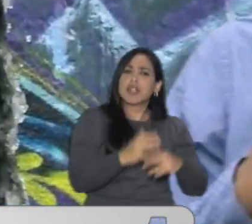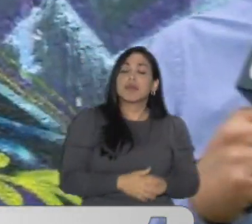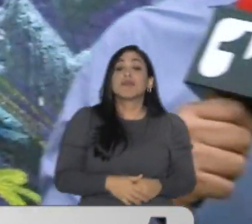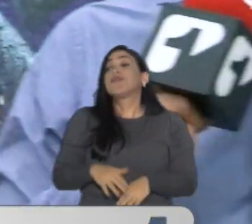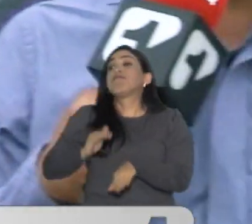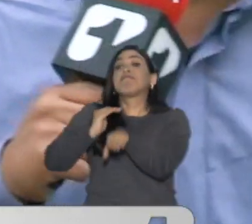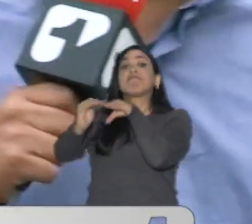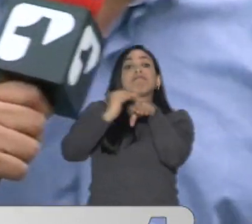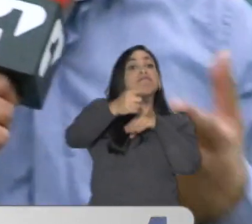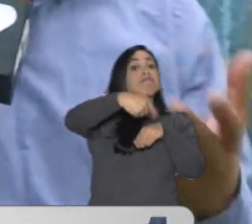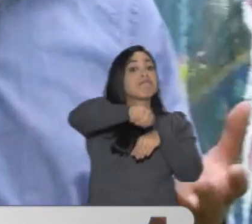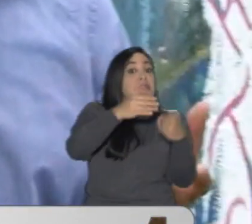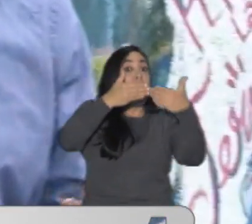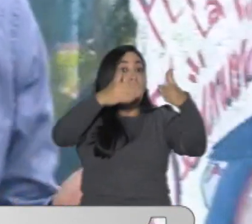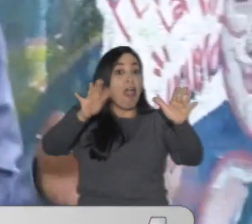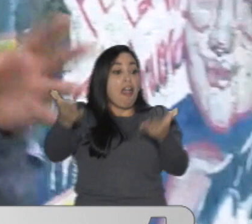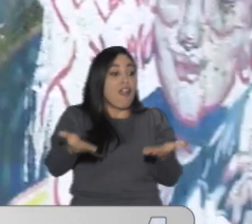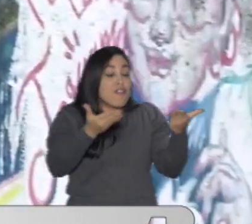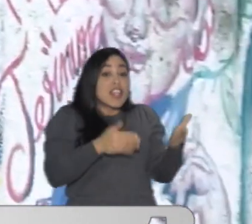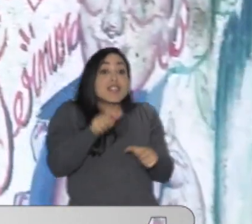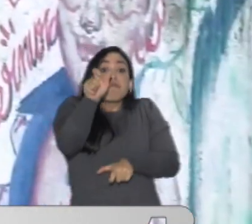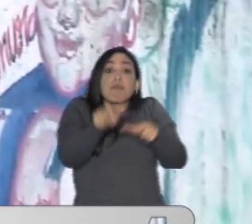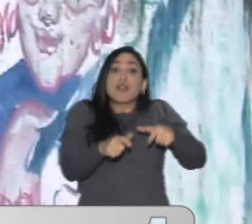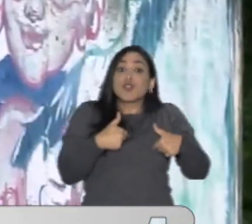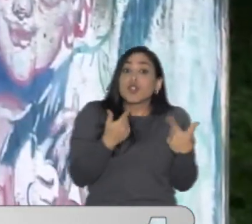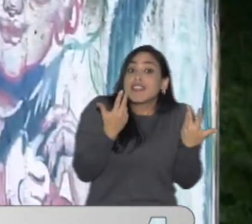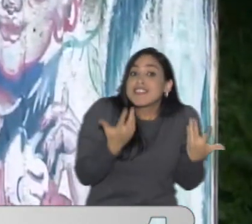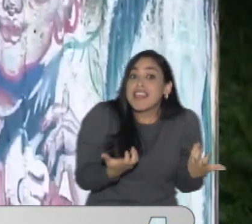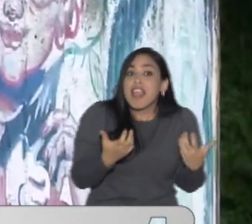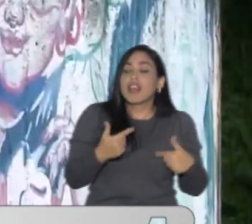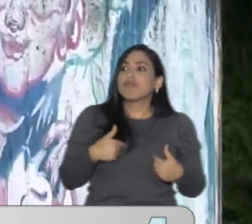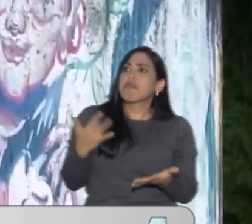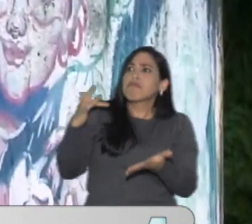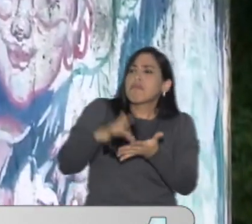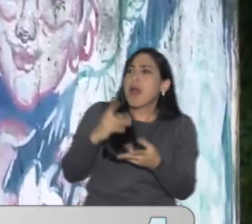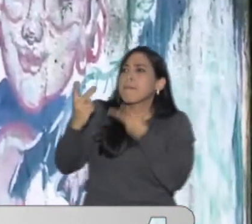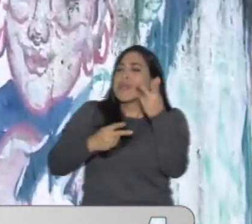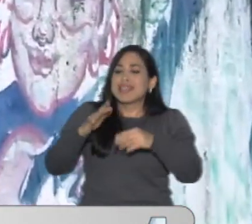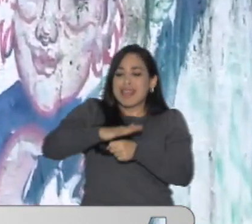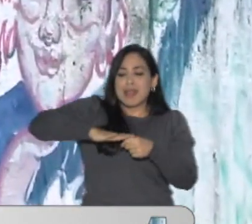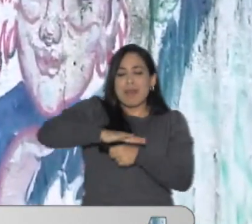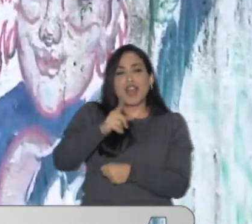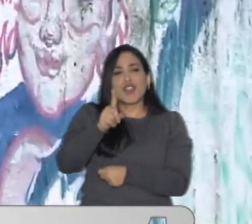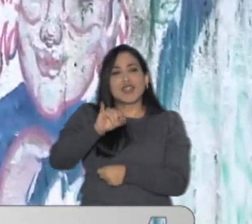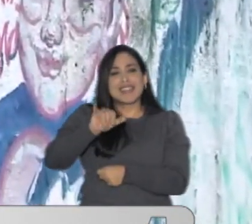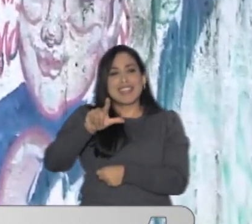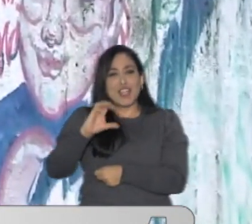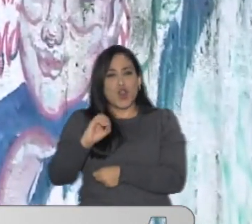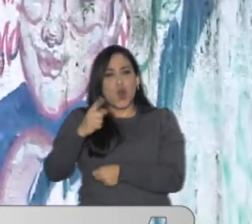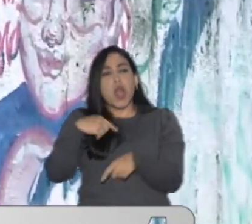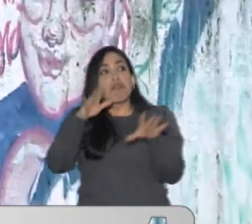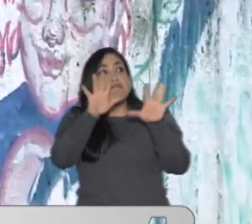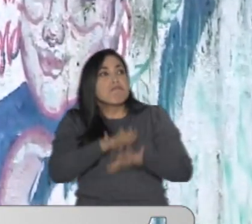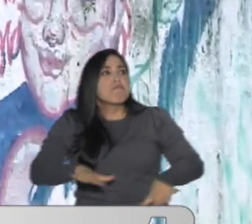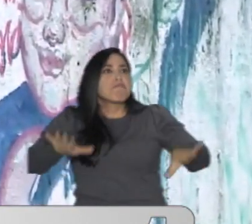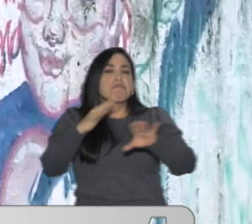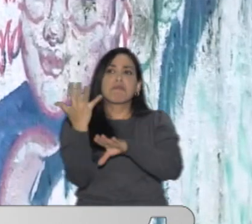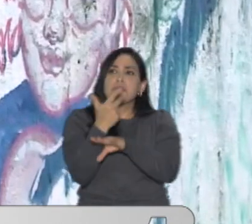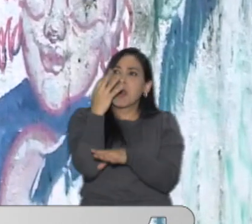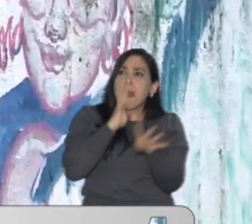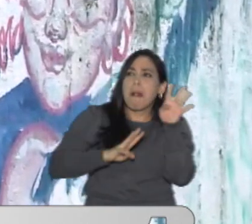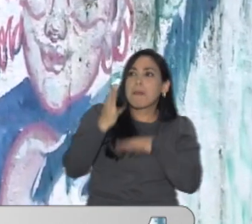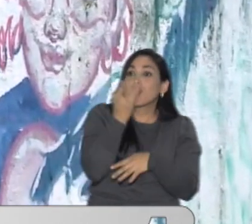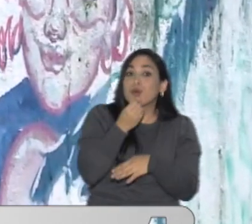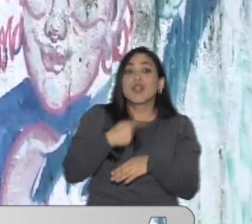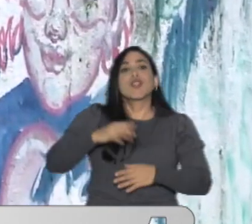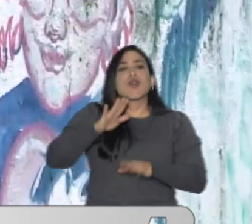La invitación está completamente abierta para que todas las personas puedan visitar el barrio Siloé y disfrutar de estas obras. Es por ahora la